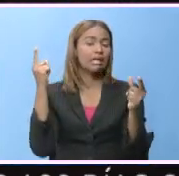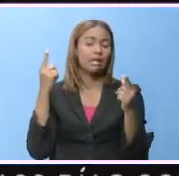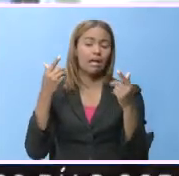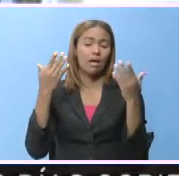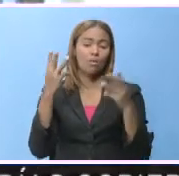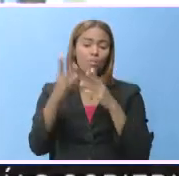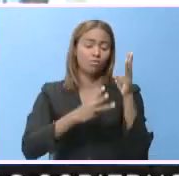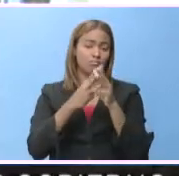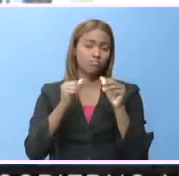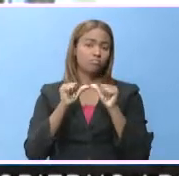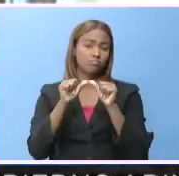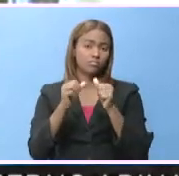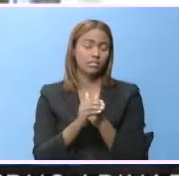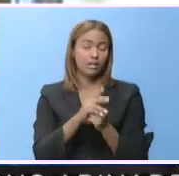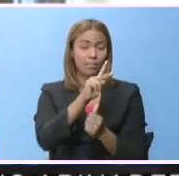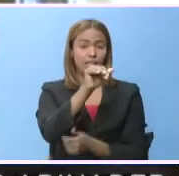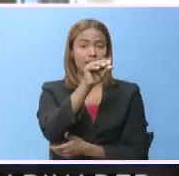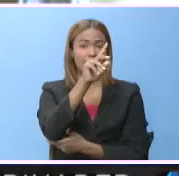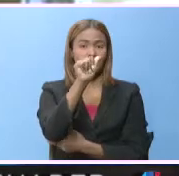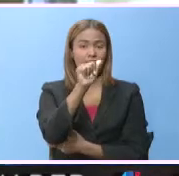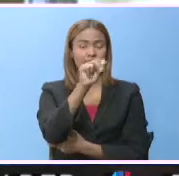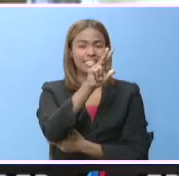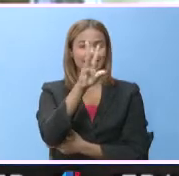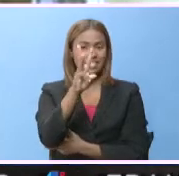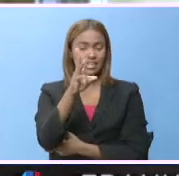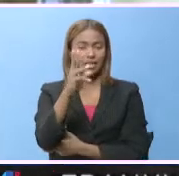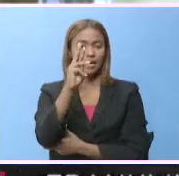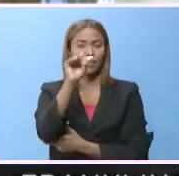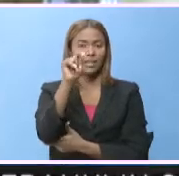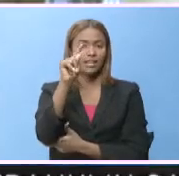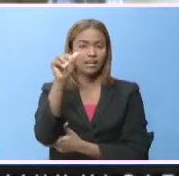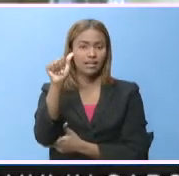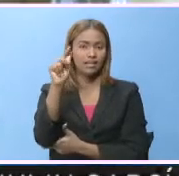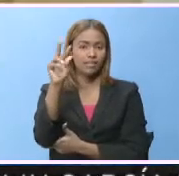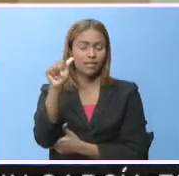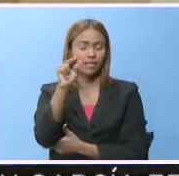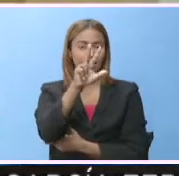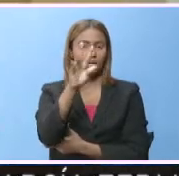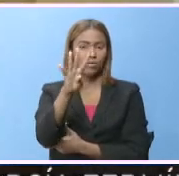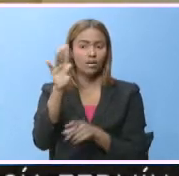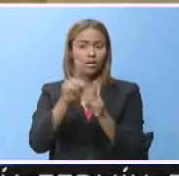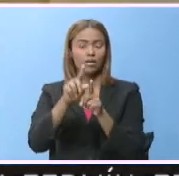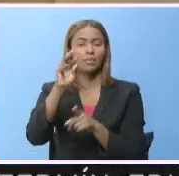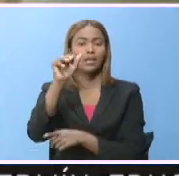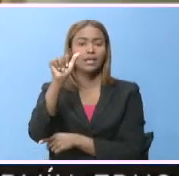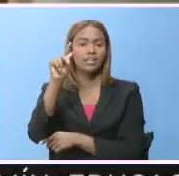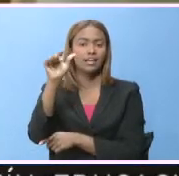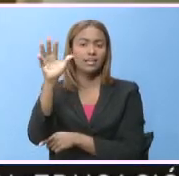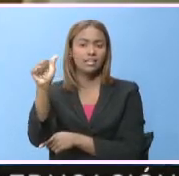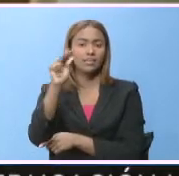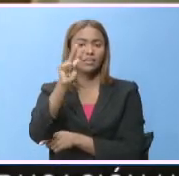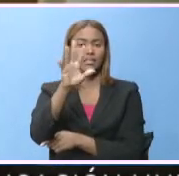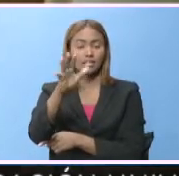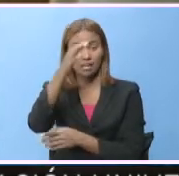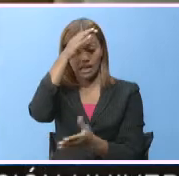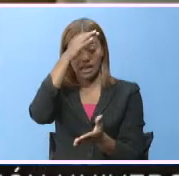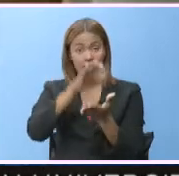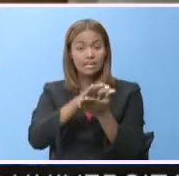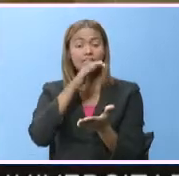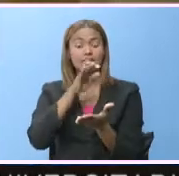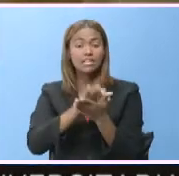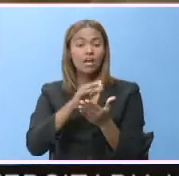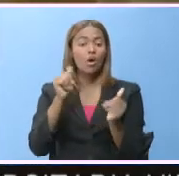al mundo. Patria, de 36 años, Minerva, de 34, y María Teresa, de 25, casadas, con hijos